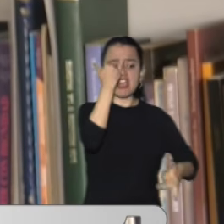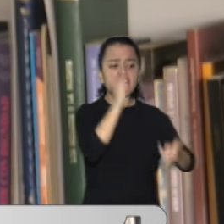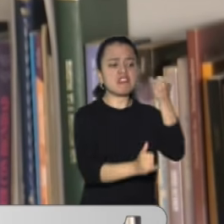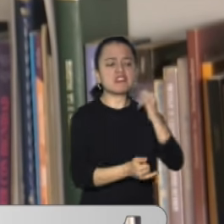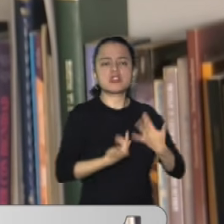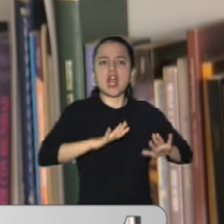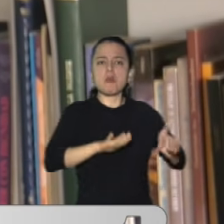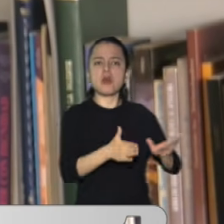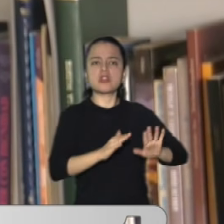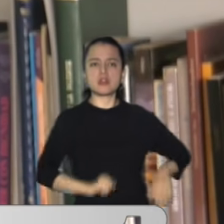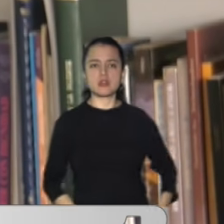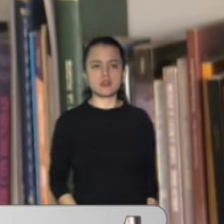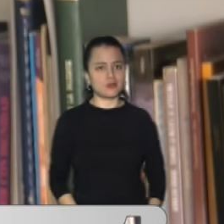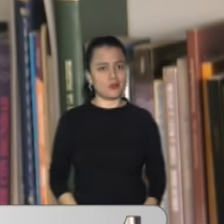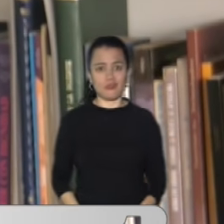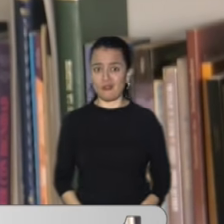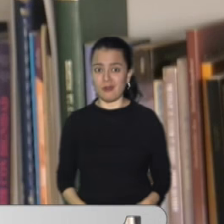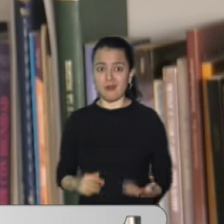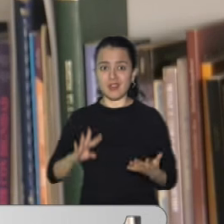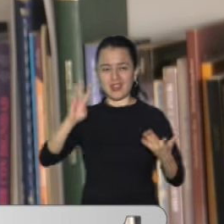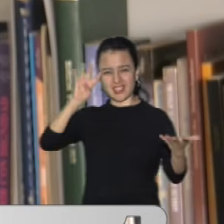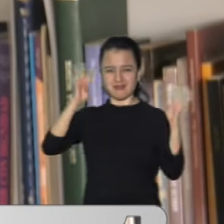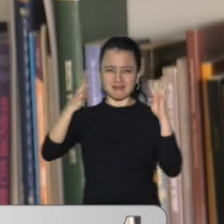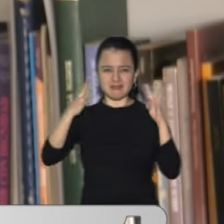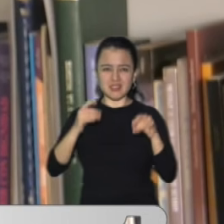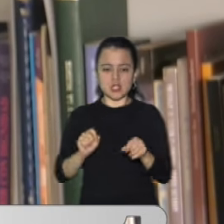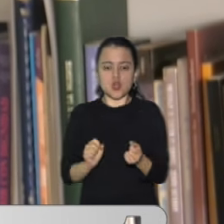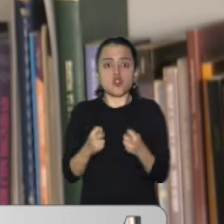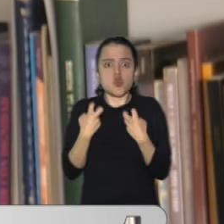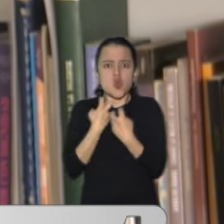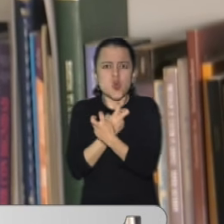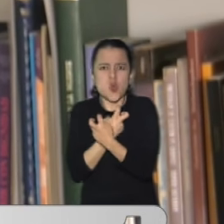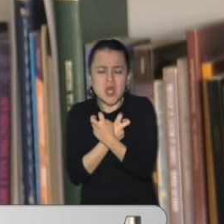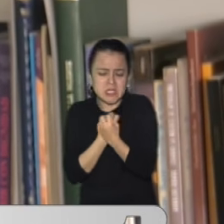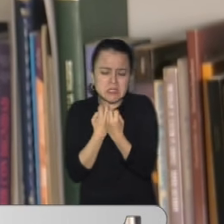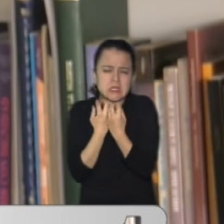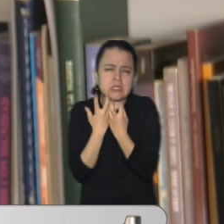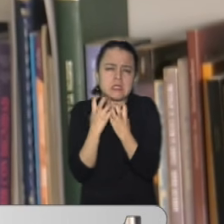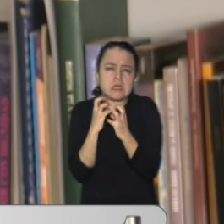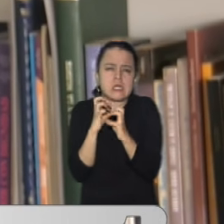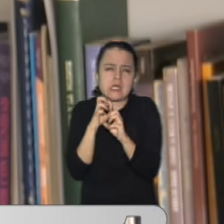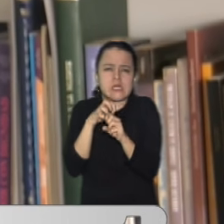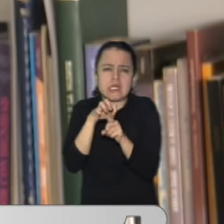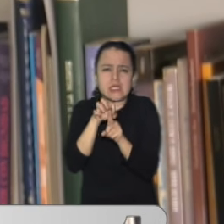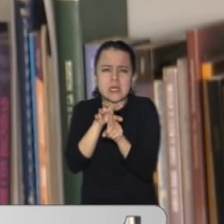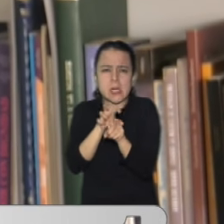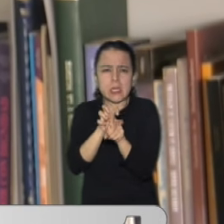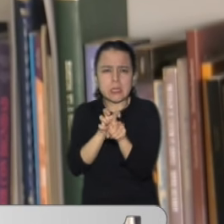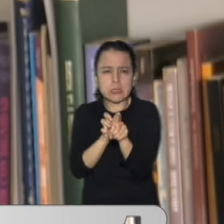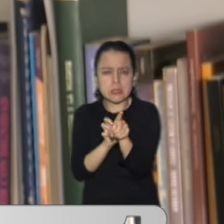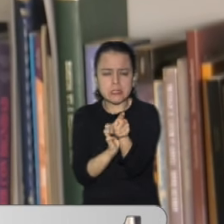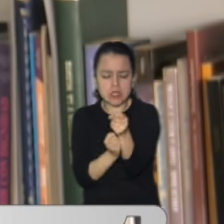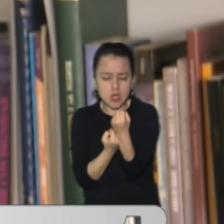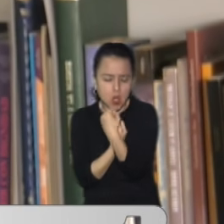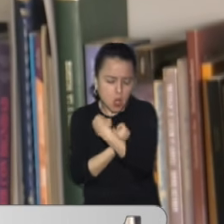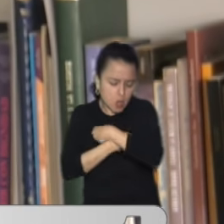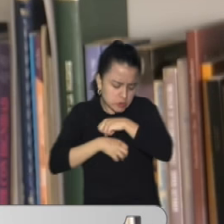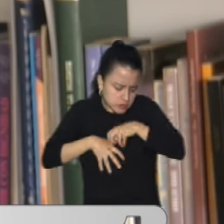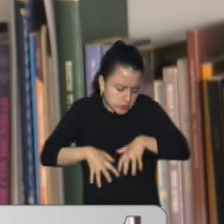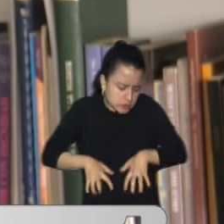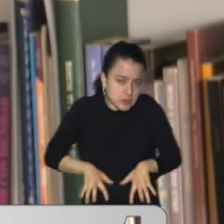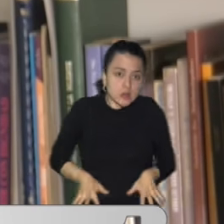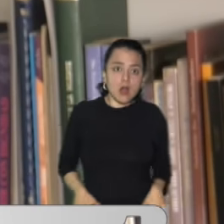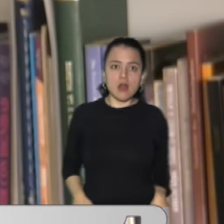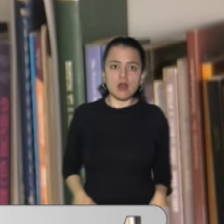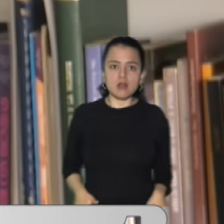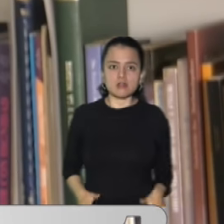terminal, también hay enfermedades crónicas, degenerativas, irreversibles, que generan un intenso sufrimiento, no solo físico, sino psicológico, moral,